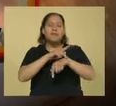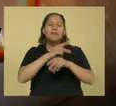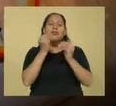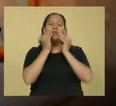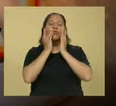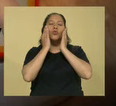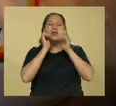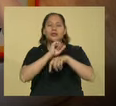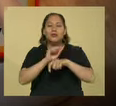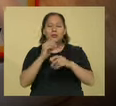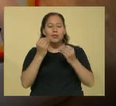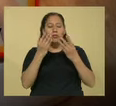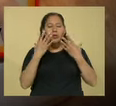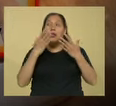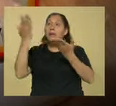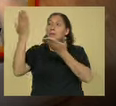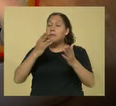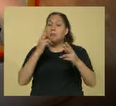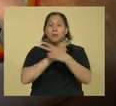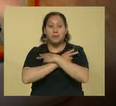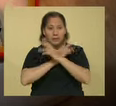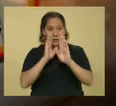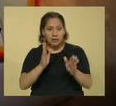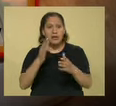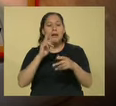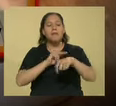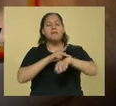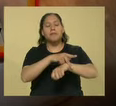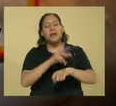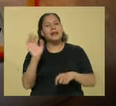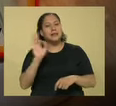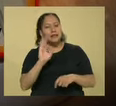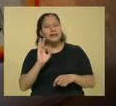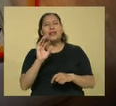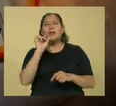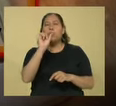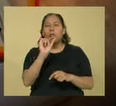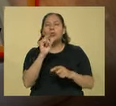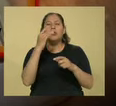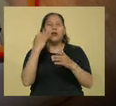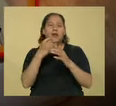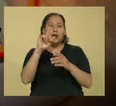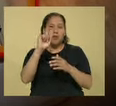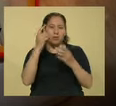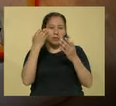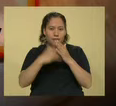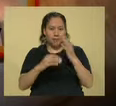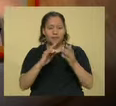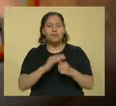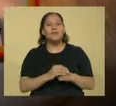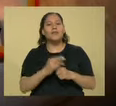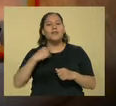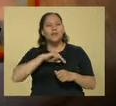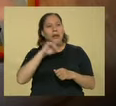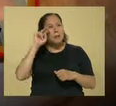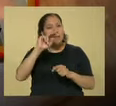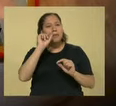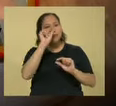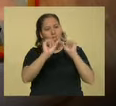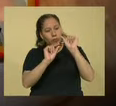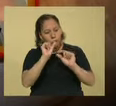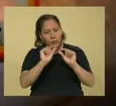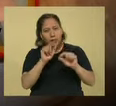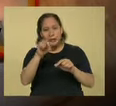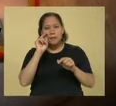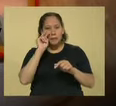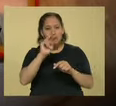piel, ya que venimos de vacaciones y la piel a lo mejor está un poquito deshidratada. Así que, ¿qué les parece si vemos el paso a paso? No